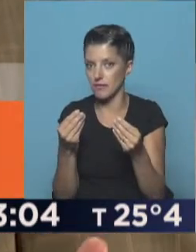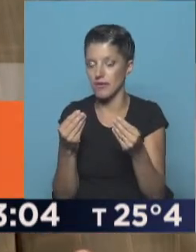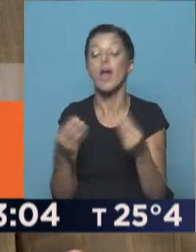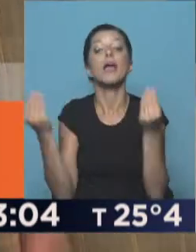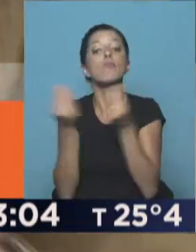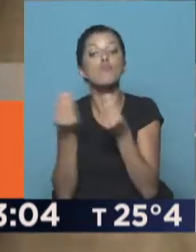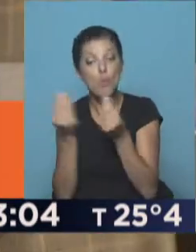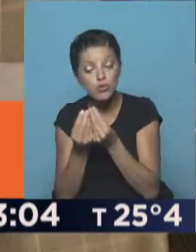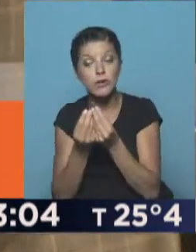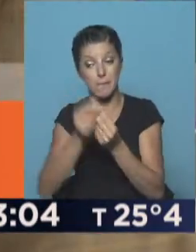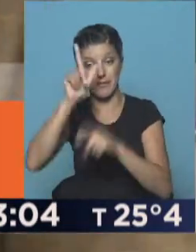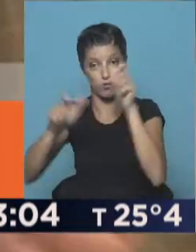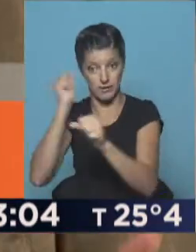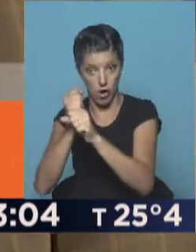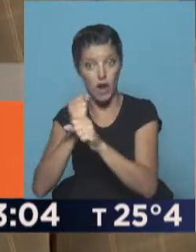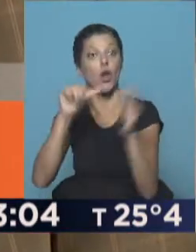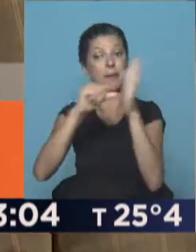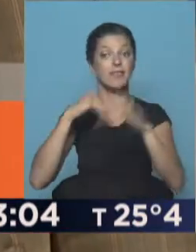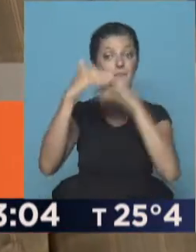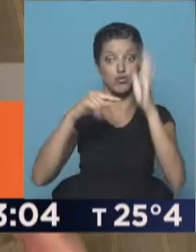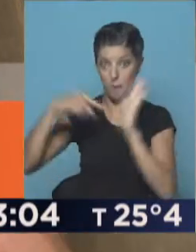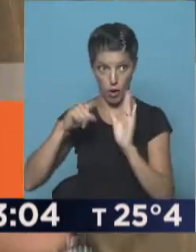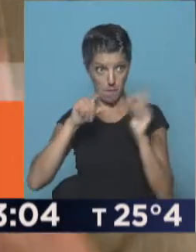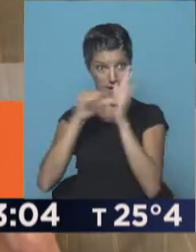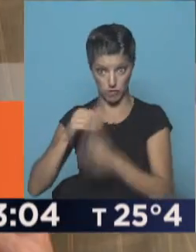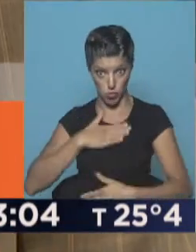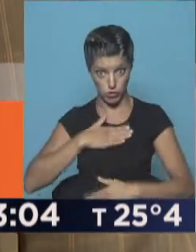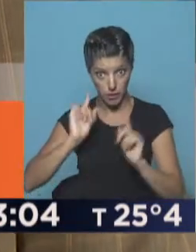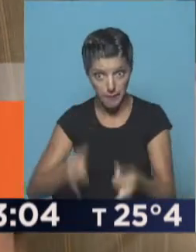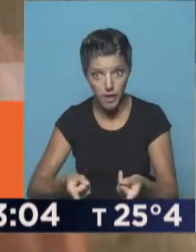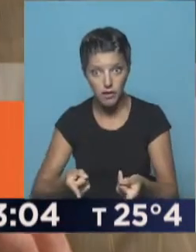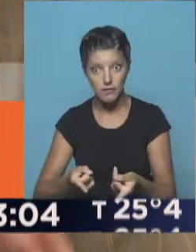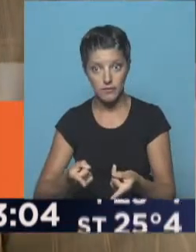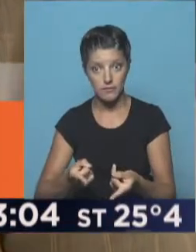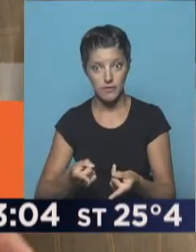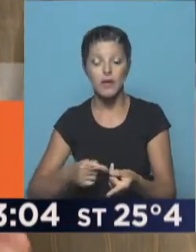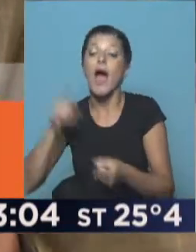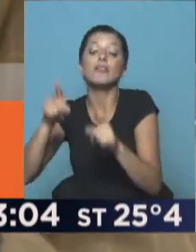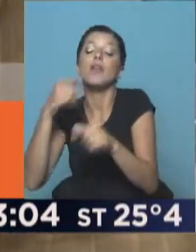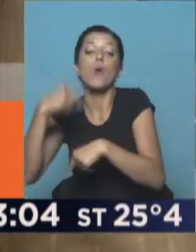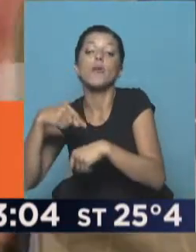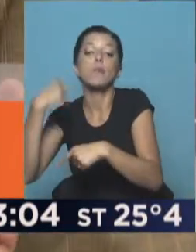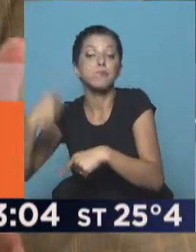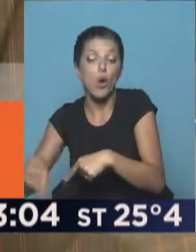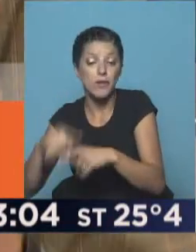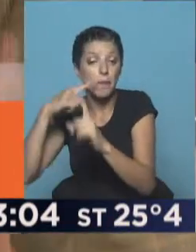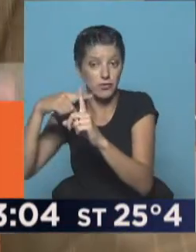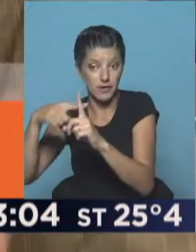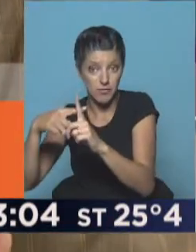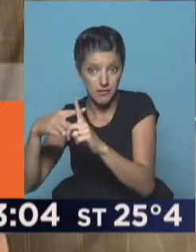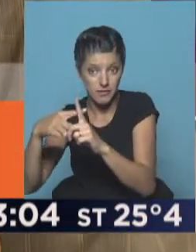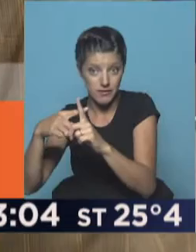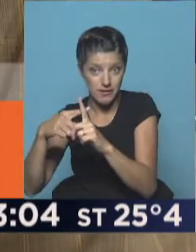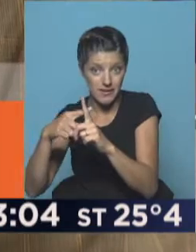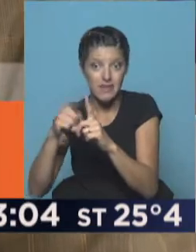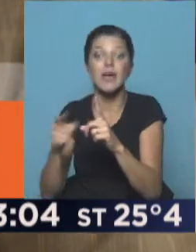de la fuerza laboral en los países desarrollados, pero también en nuestros países, tienen habilidades que desgraciadamente, desde el punto de vista de esas personas, fueron sustituidas